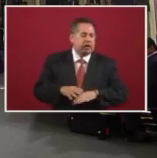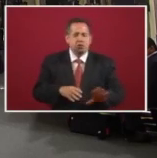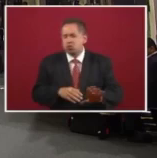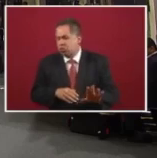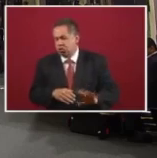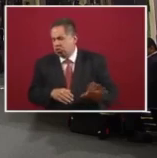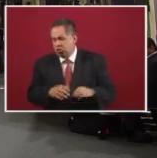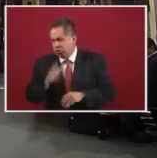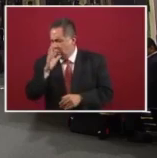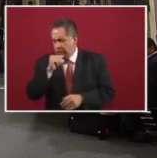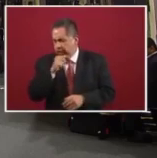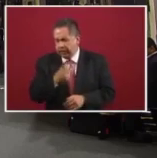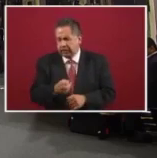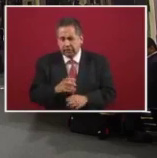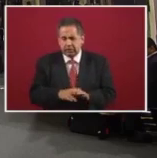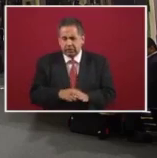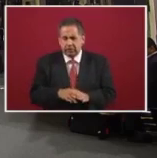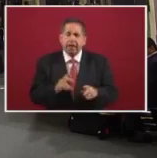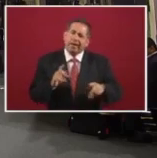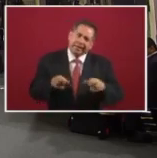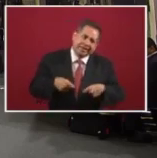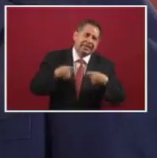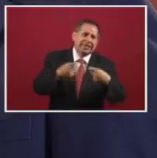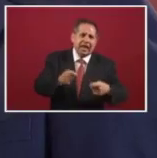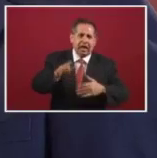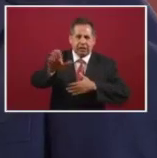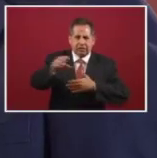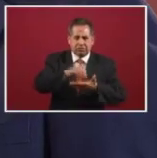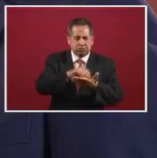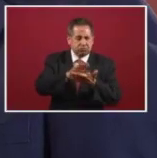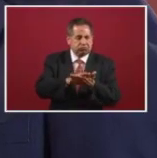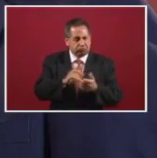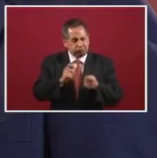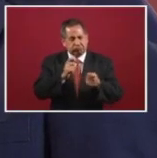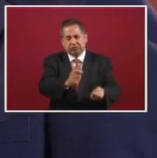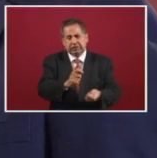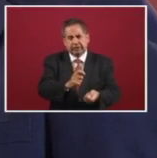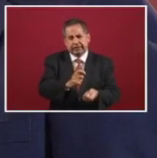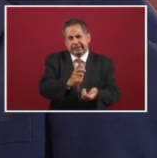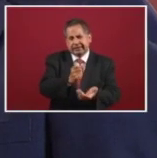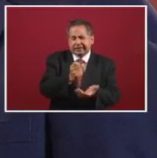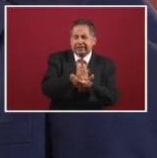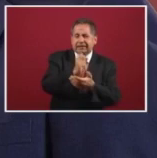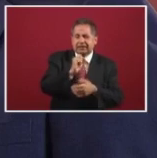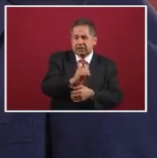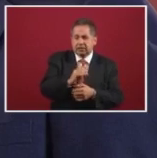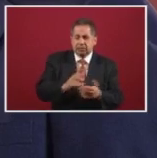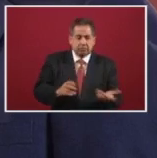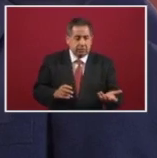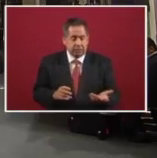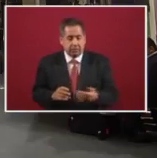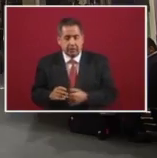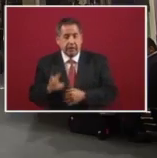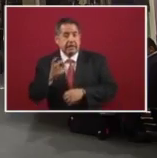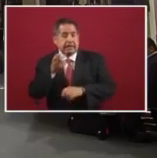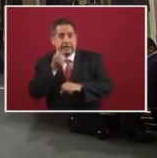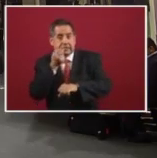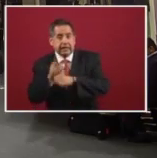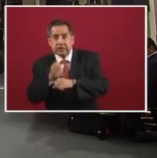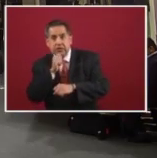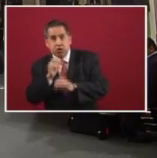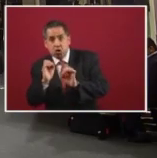qué impedirse la toma de nota. No lo ha hecho la secretaria, y no solamente